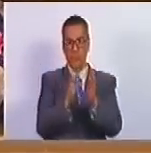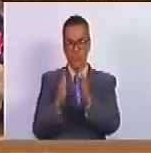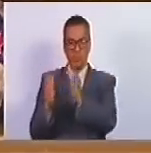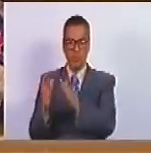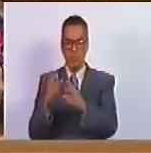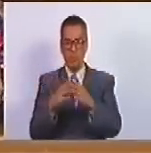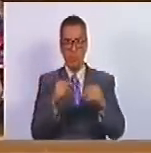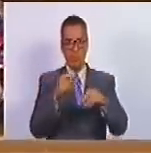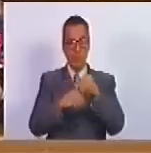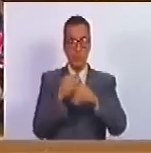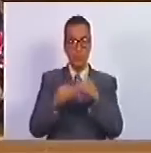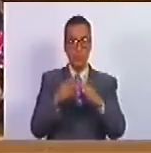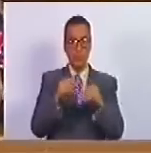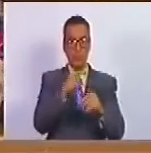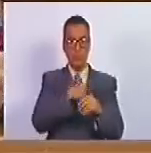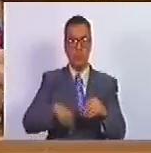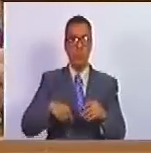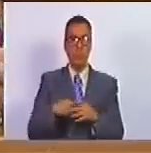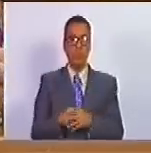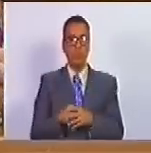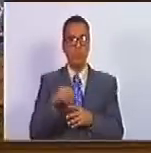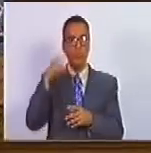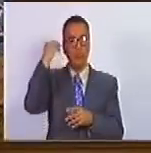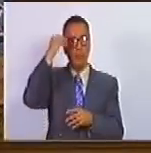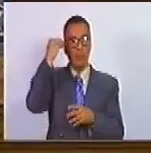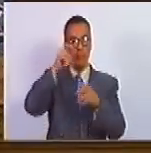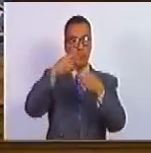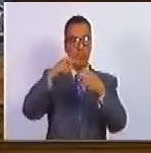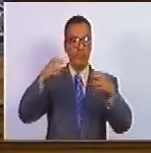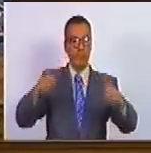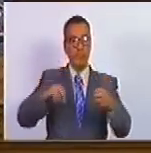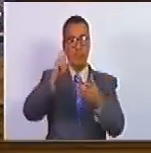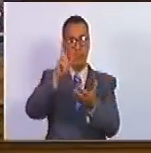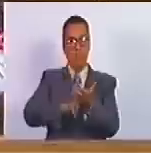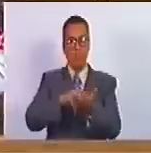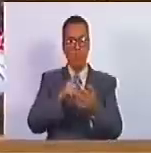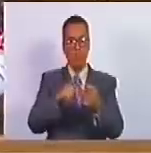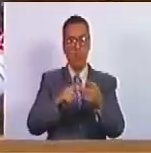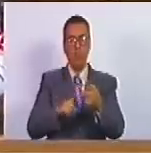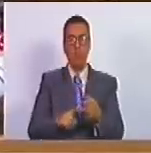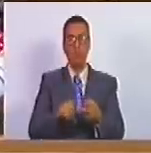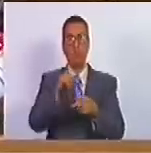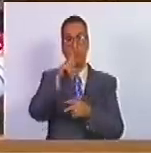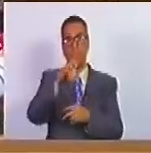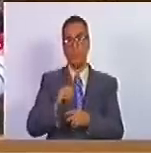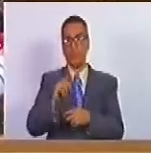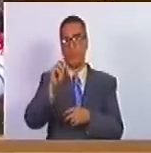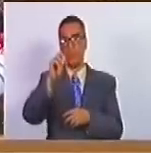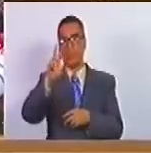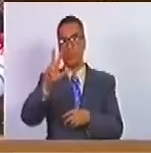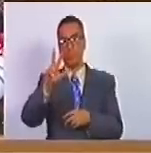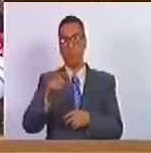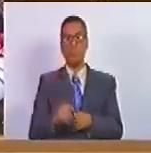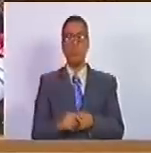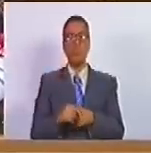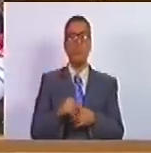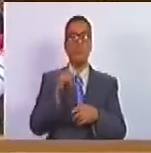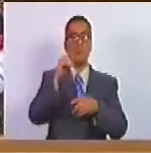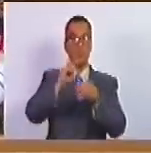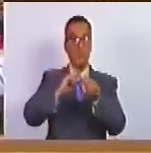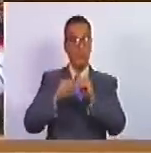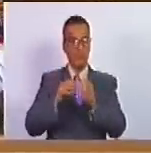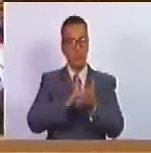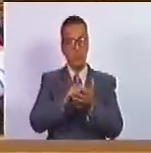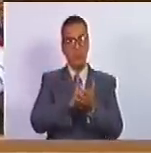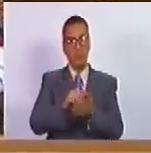su finalidad. Esto, ciudadano presidente. En consideración el epígrafe. Aprobado. Siguiente. Centésimo décimo tercero. Se propone modificar